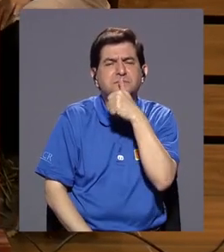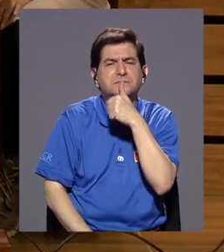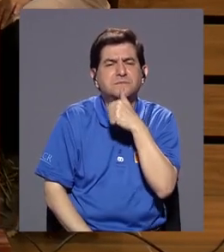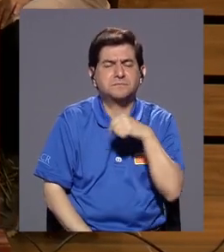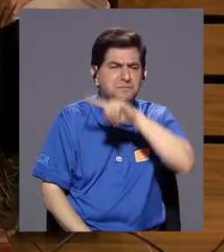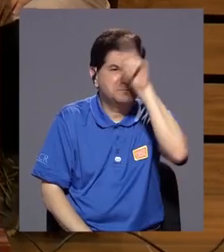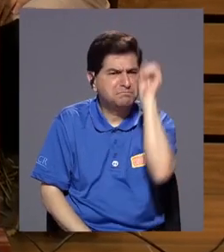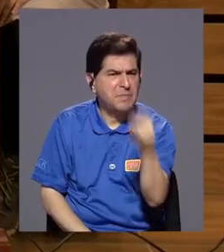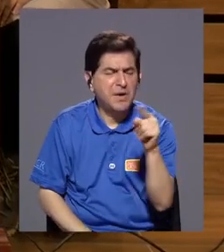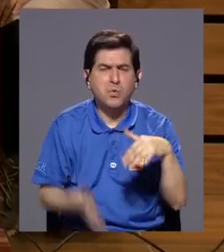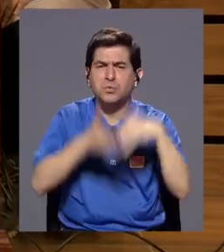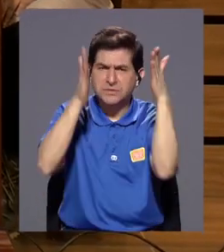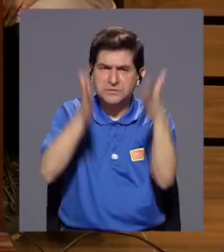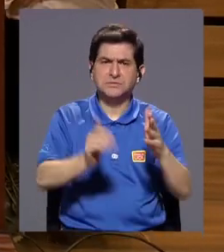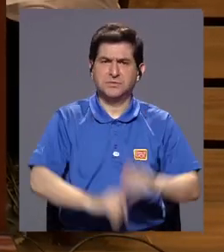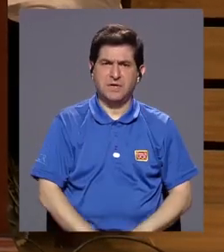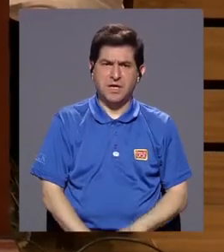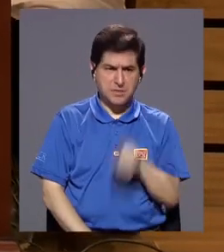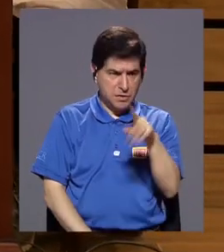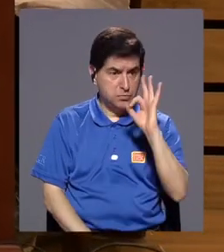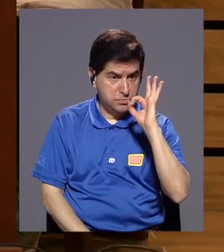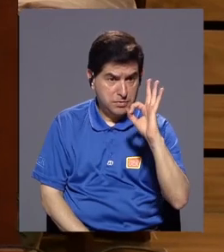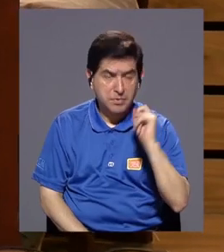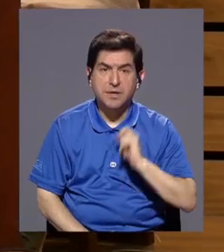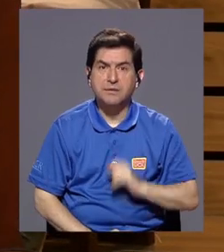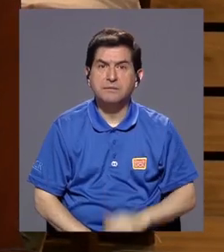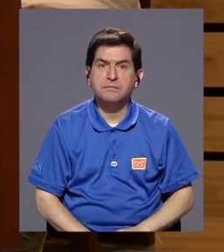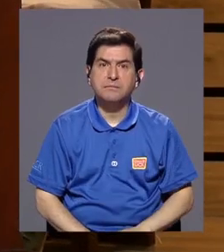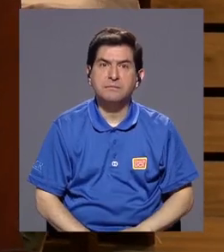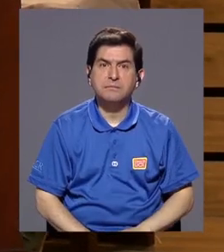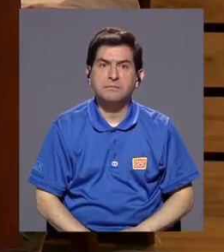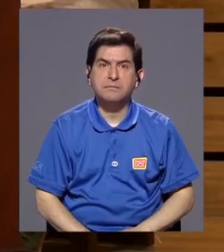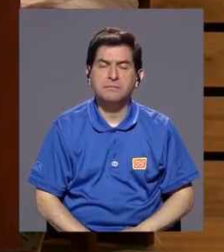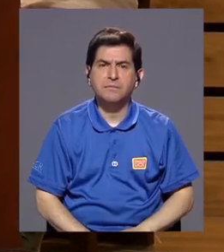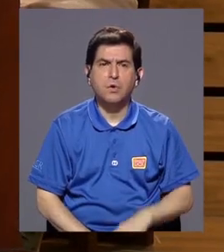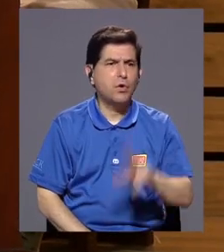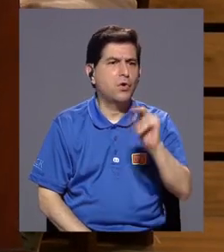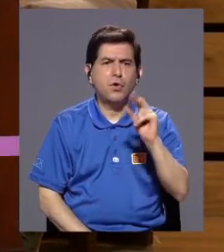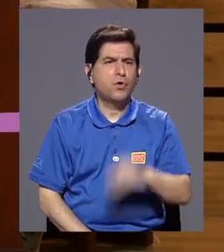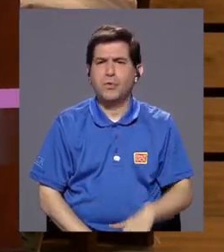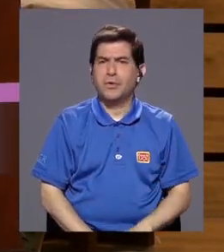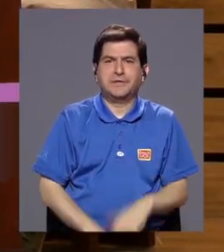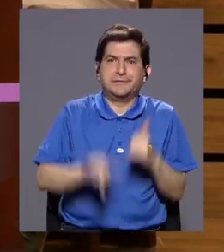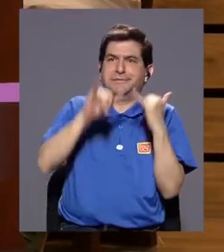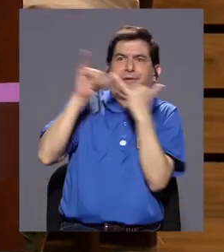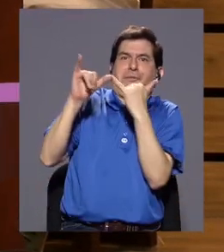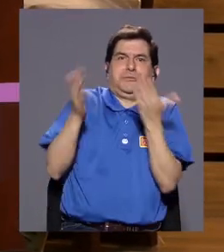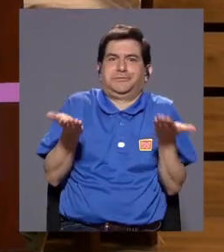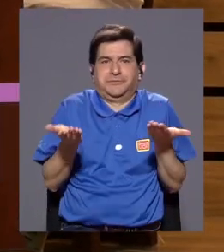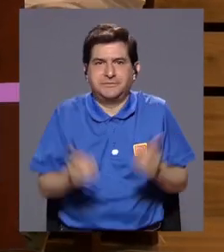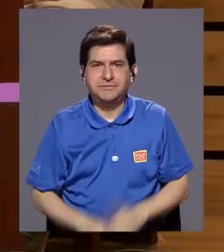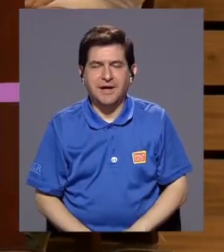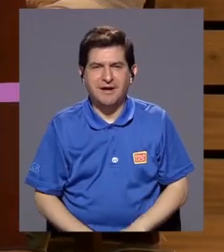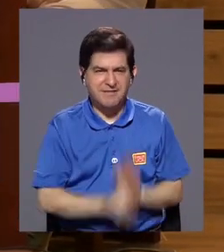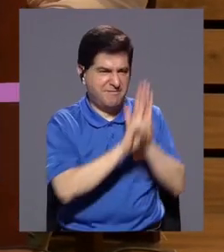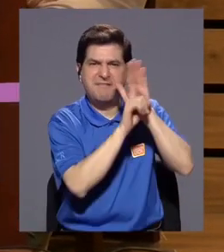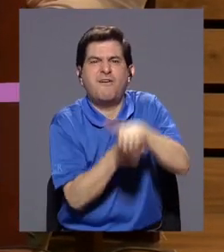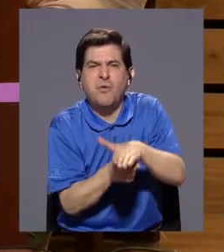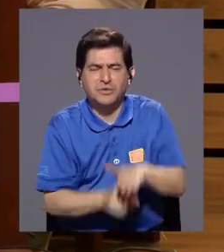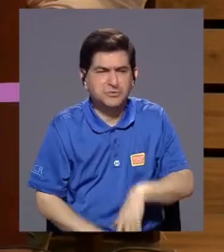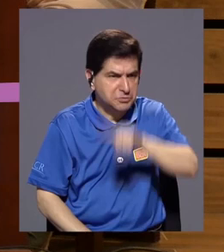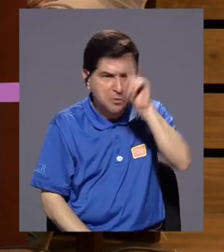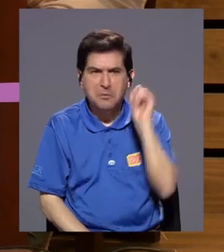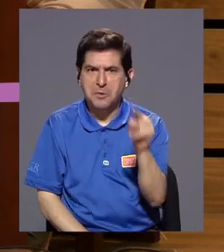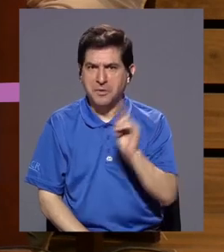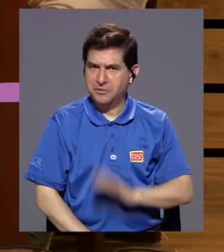alumno, ¿te encuentras bien? No los van a acusar de acoso por preguntar eso.